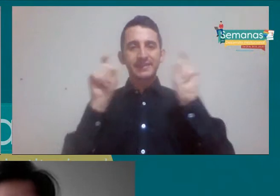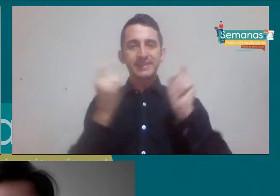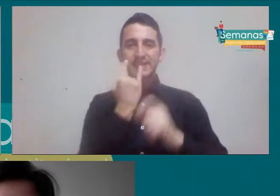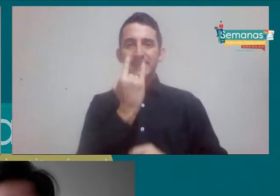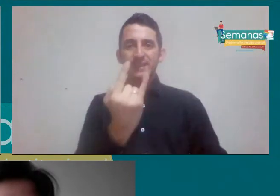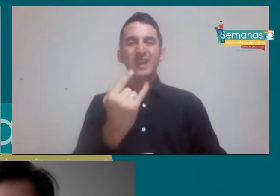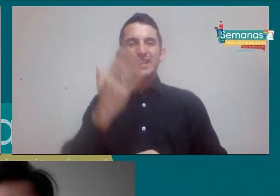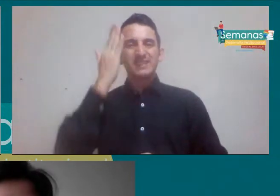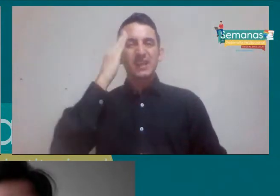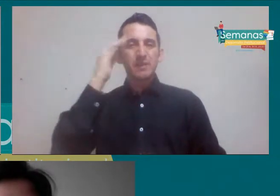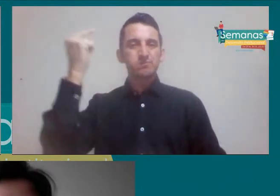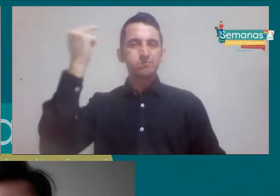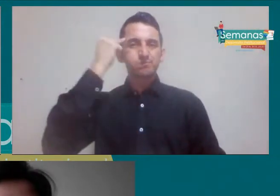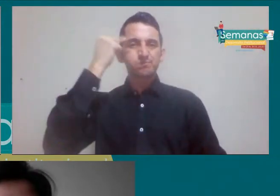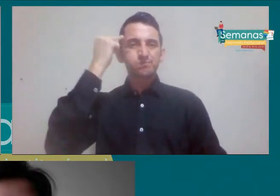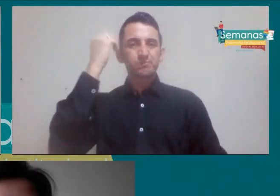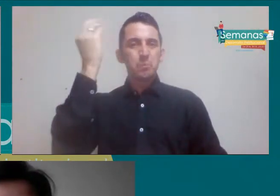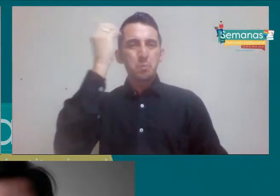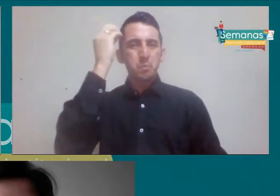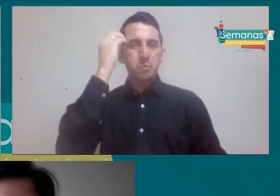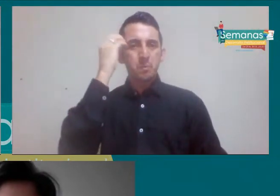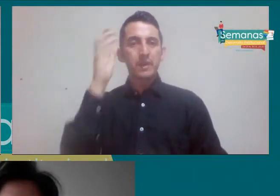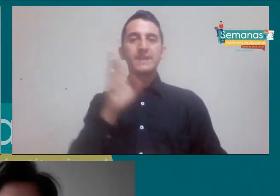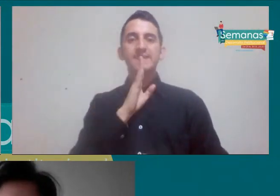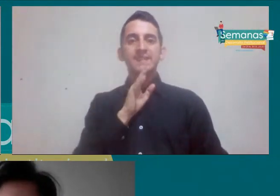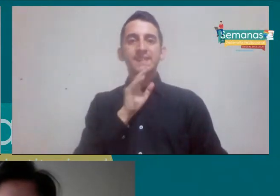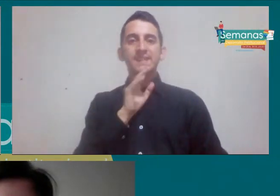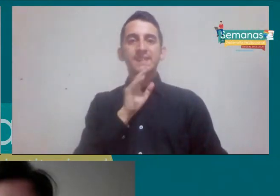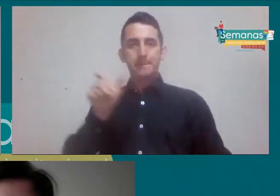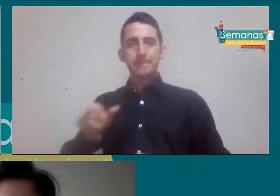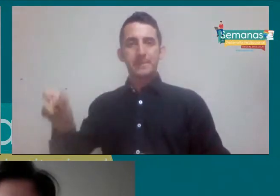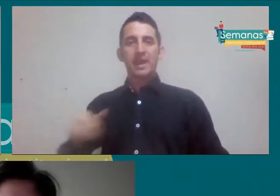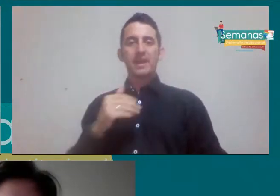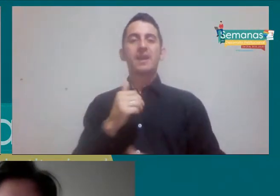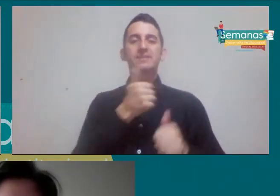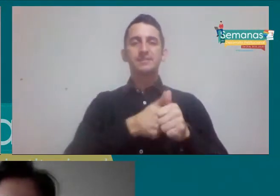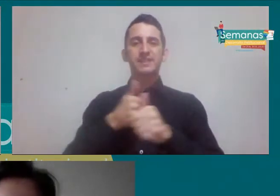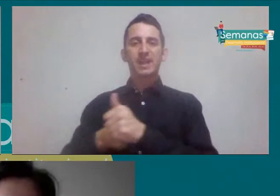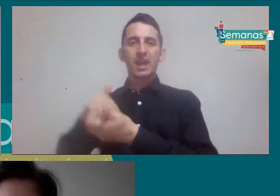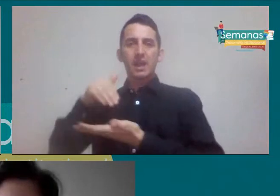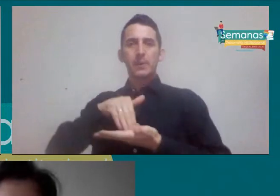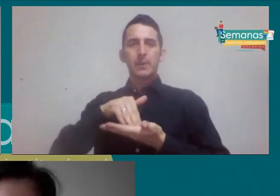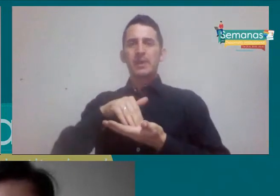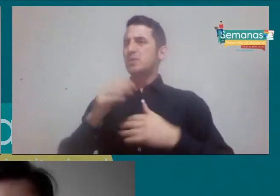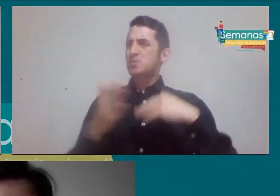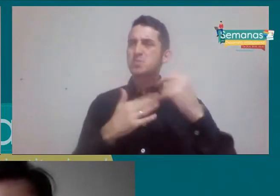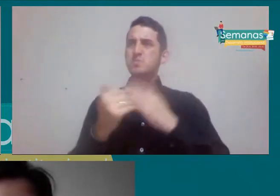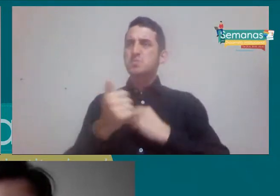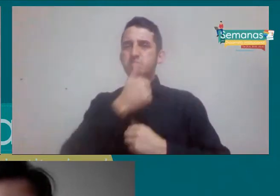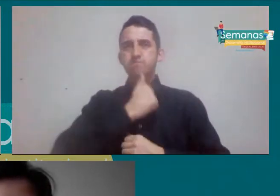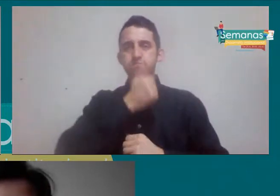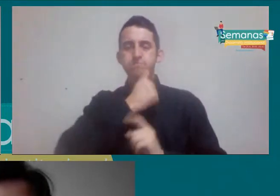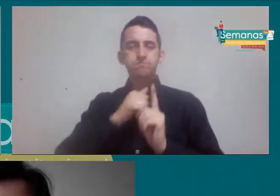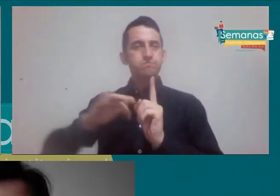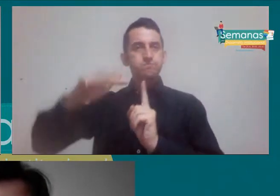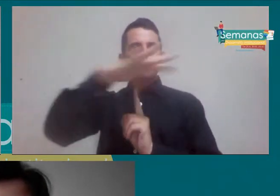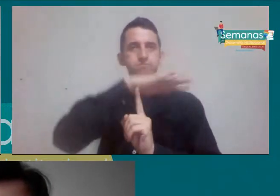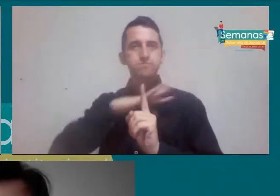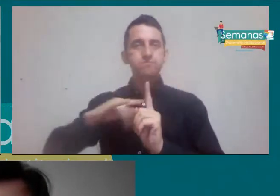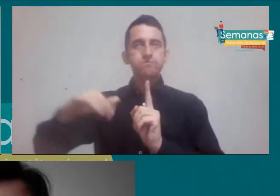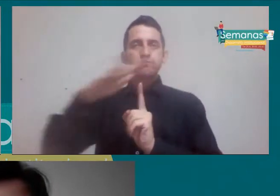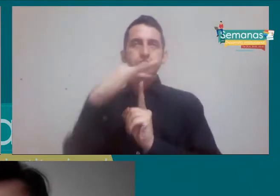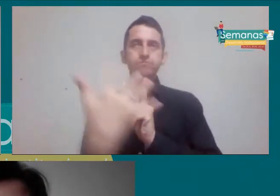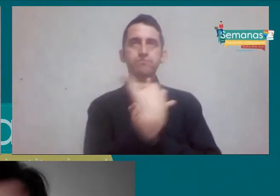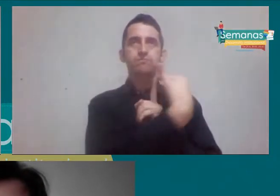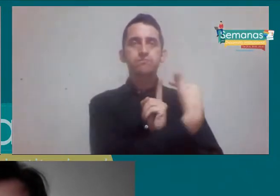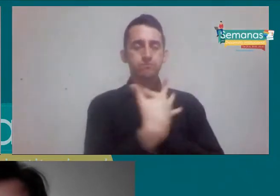él lo dijo, la buena disposición que tengamos como personas frente a todas las circunstancias que tenemos en la vida. Antes de comenzar, doctor